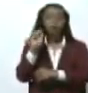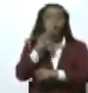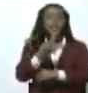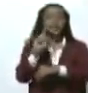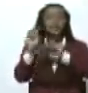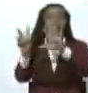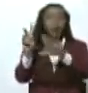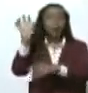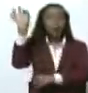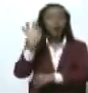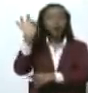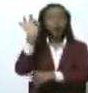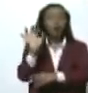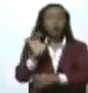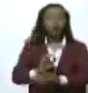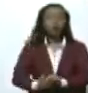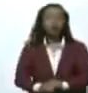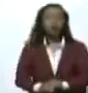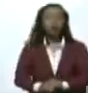54.17%.